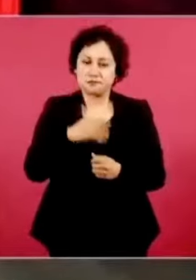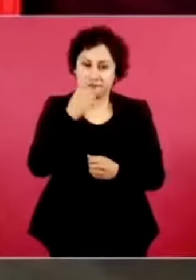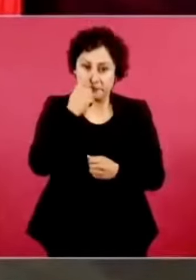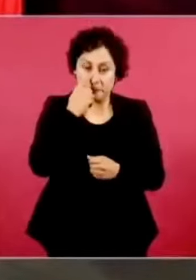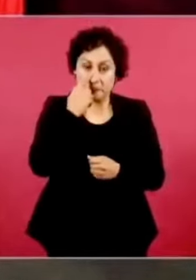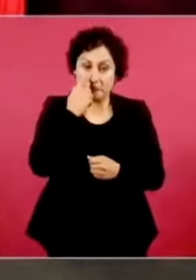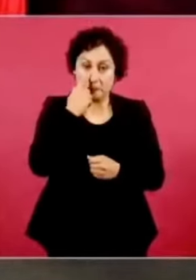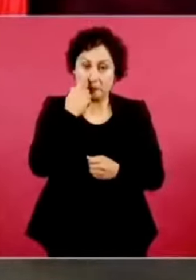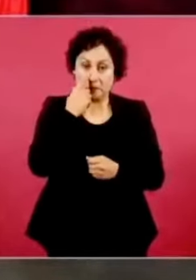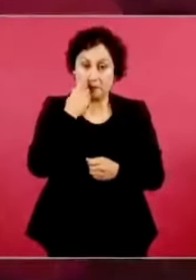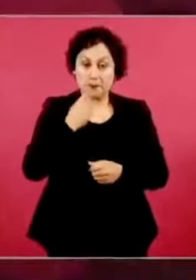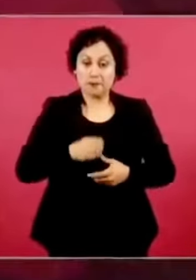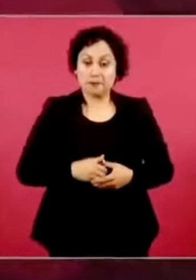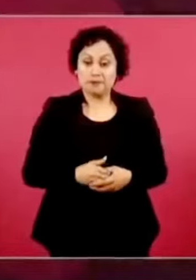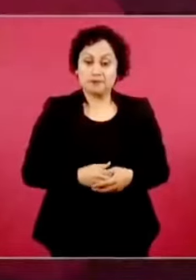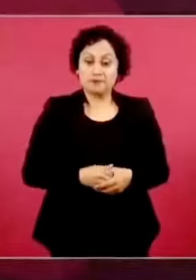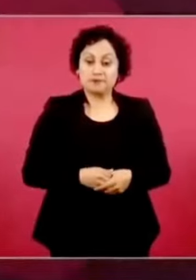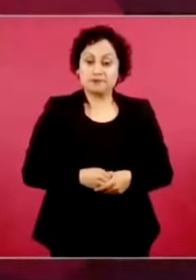Vamos